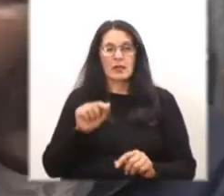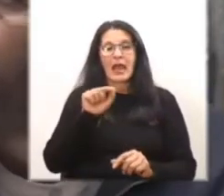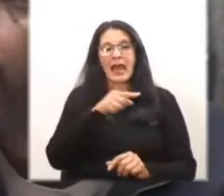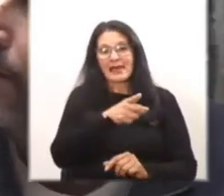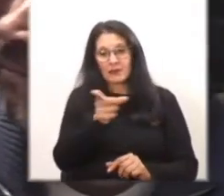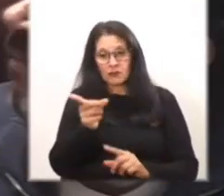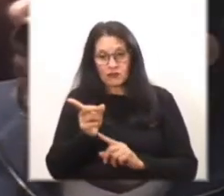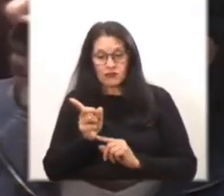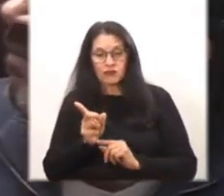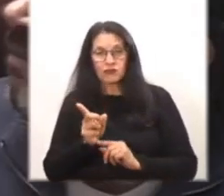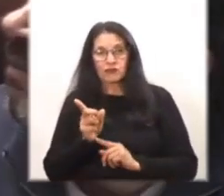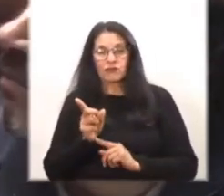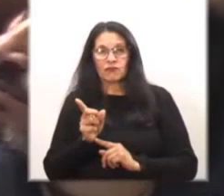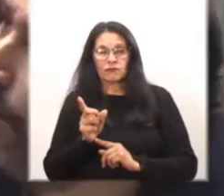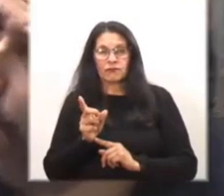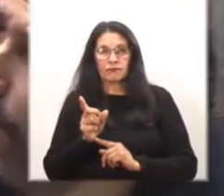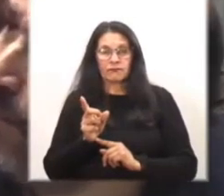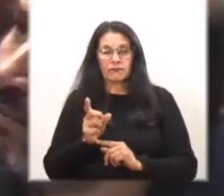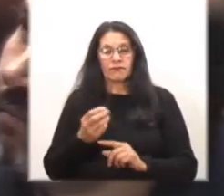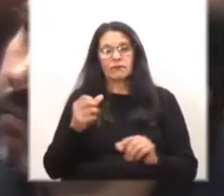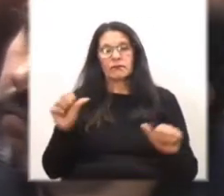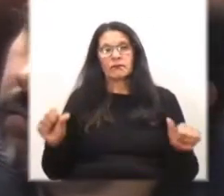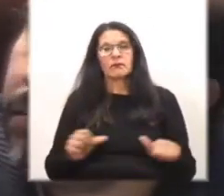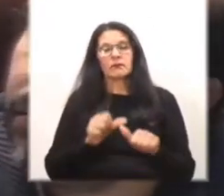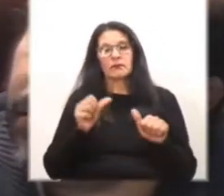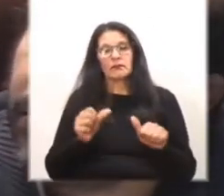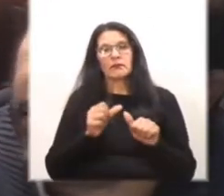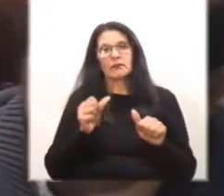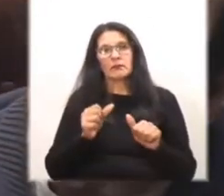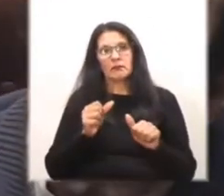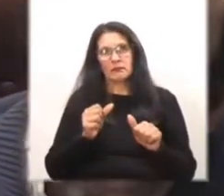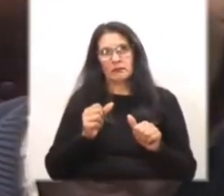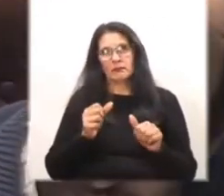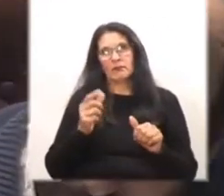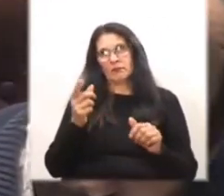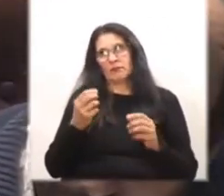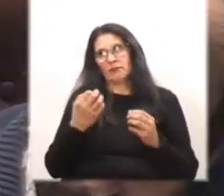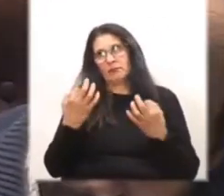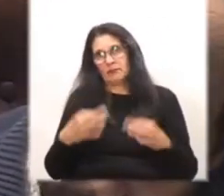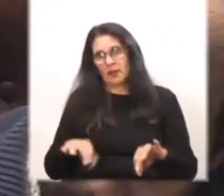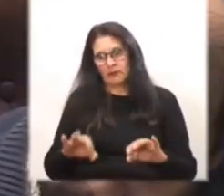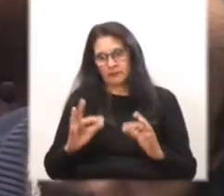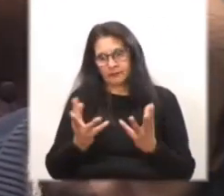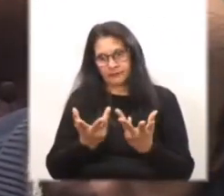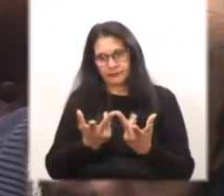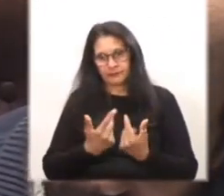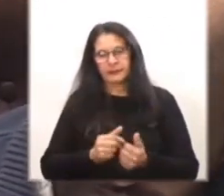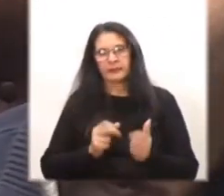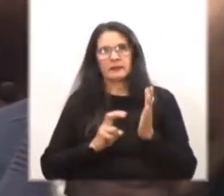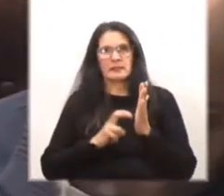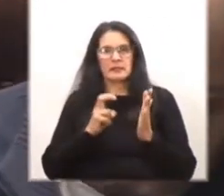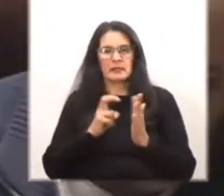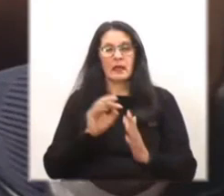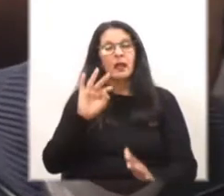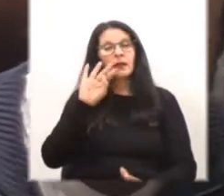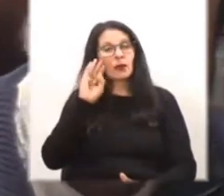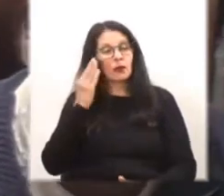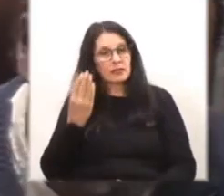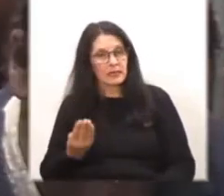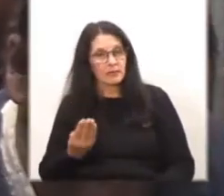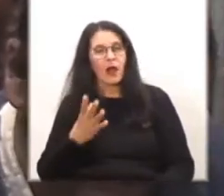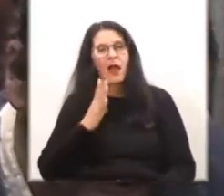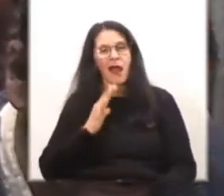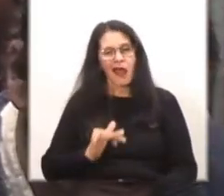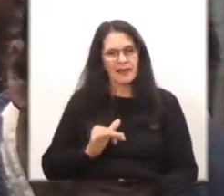aquellos que hacen grande a Salto Grande, y los reconocemos y los diferenciamos